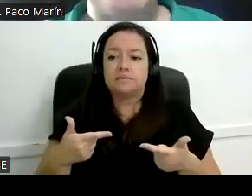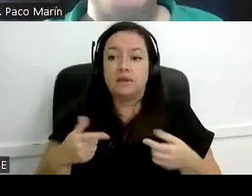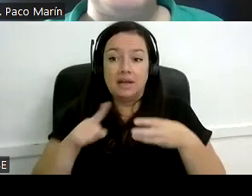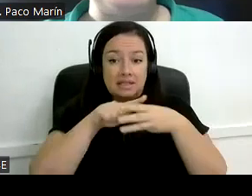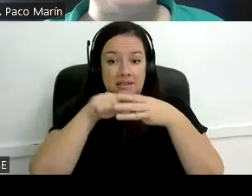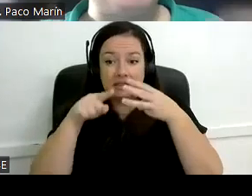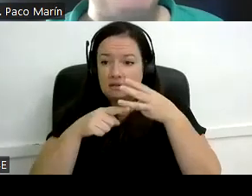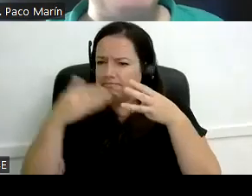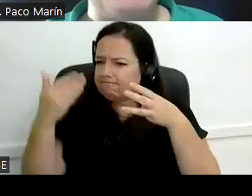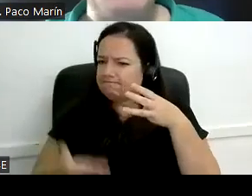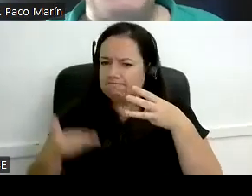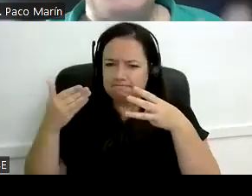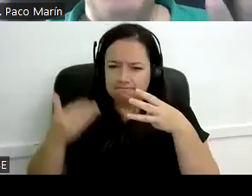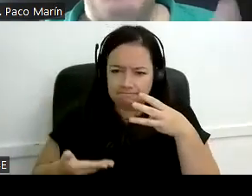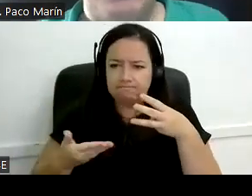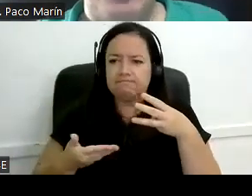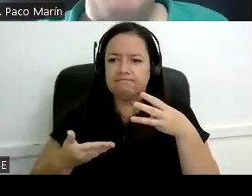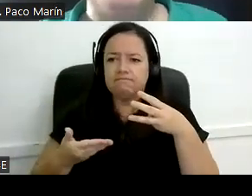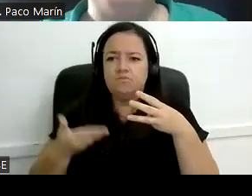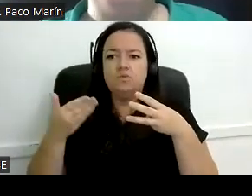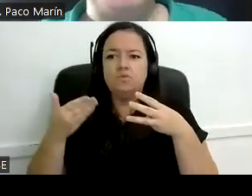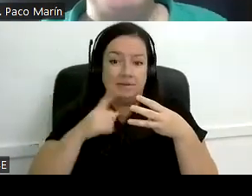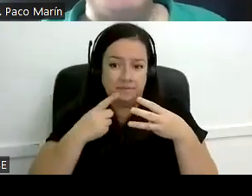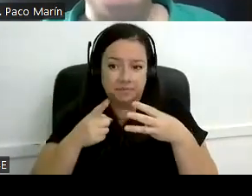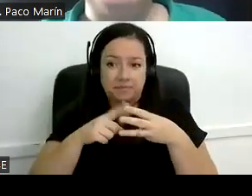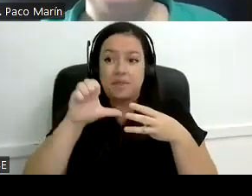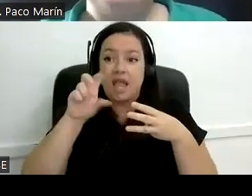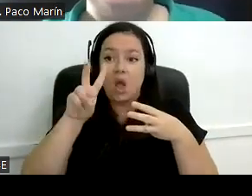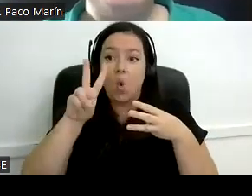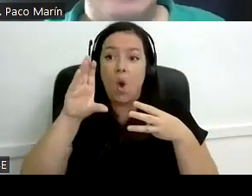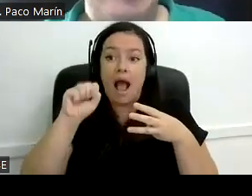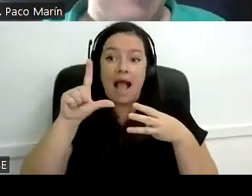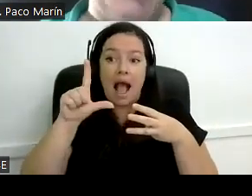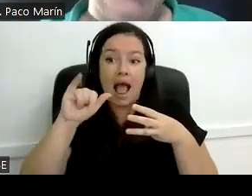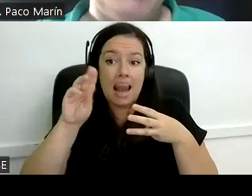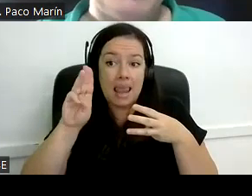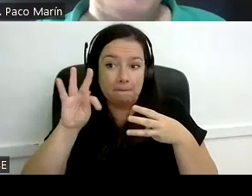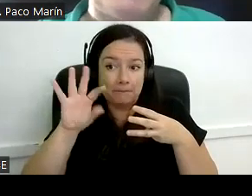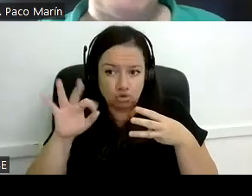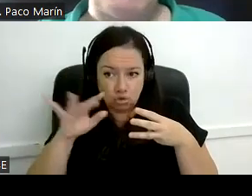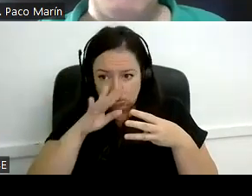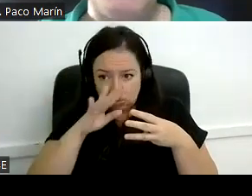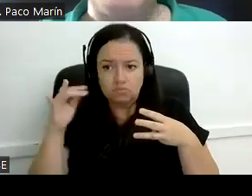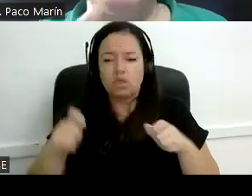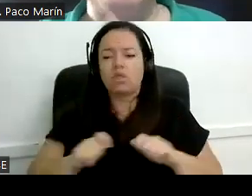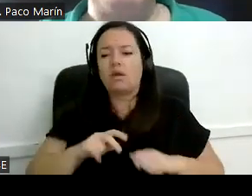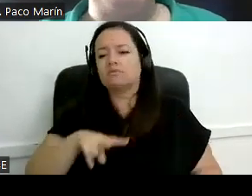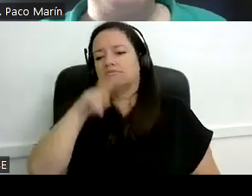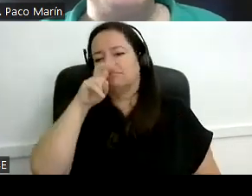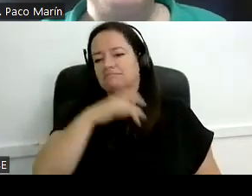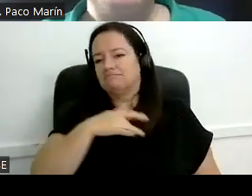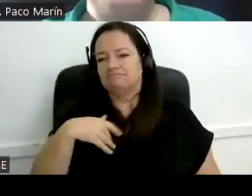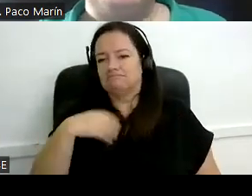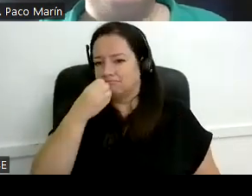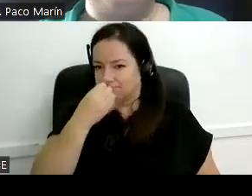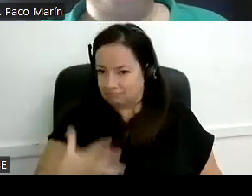tres aceites esenciales que nos pueden venir bien para lo que comentamos. Uno es el eucalipto, que además de para las vías respiratorias, como bien sabéis, puede venir muy